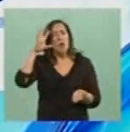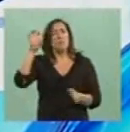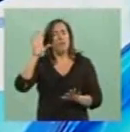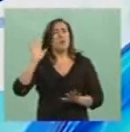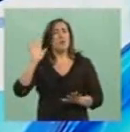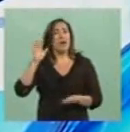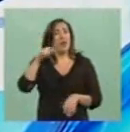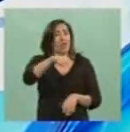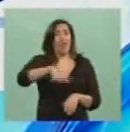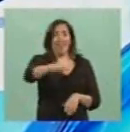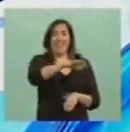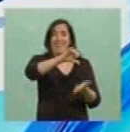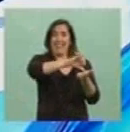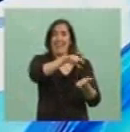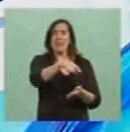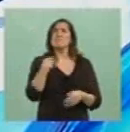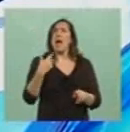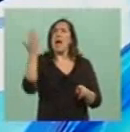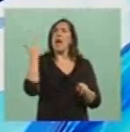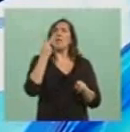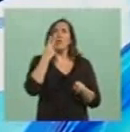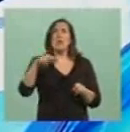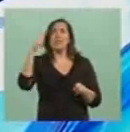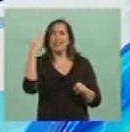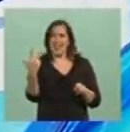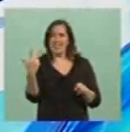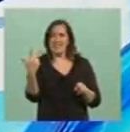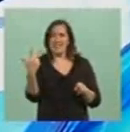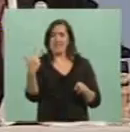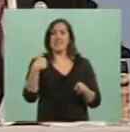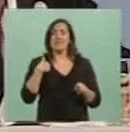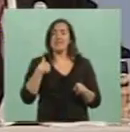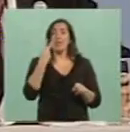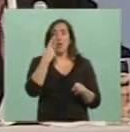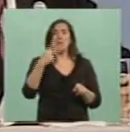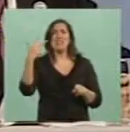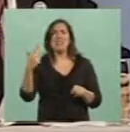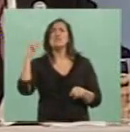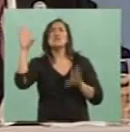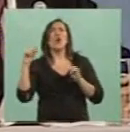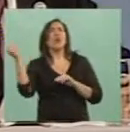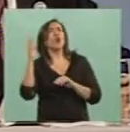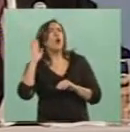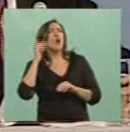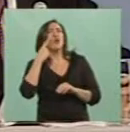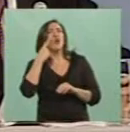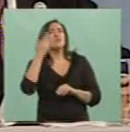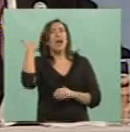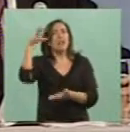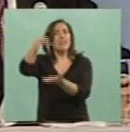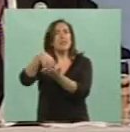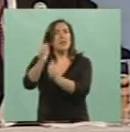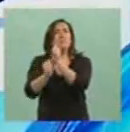Yo me acuerdo del General Rodríguez del año 2003. El General Rodríguez del año 2003 era conocido porque aquí estaba la Serenísima.